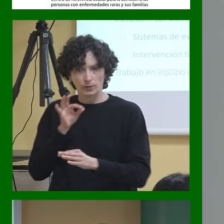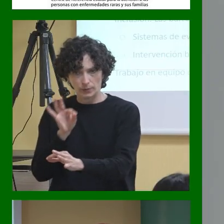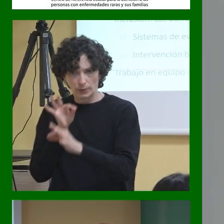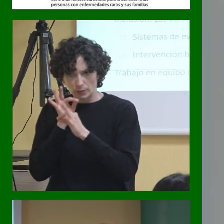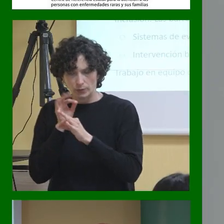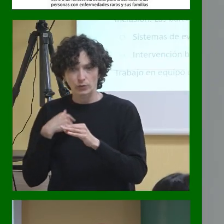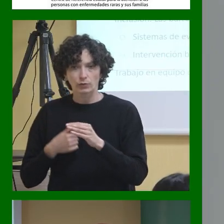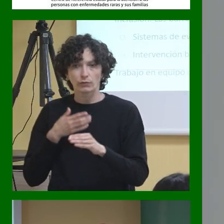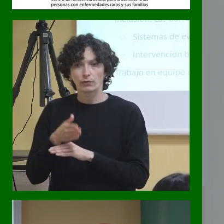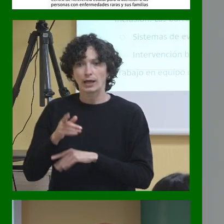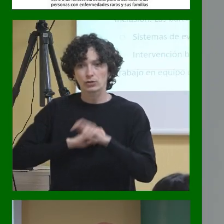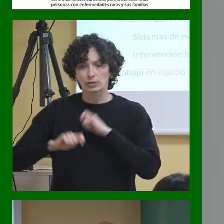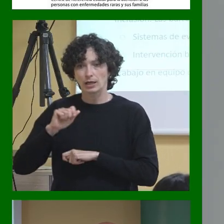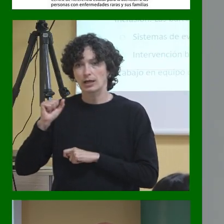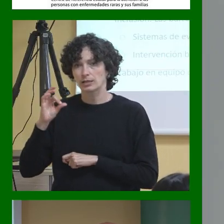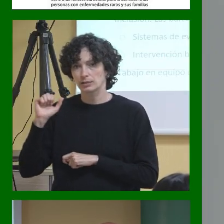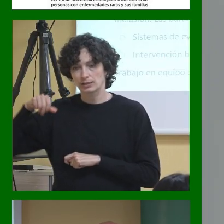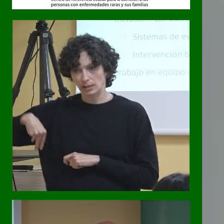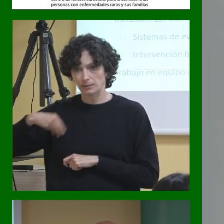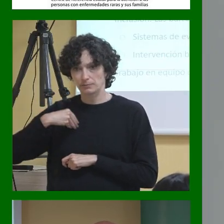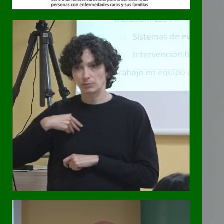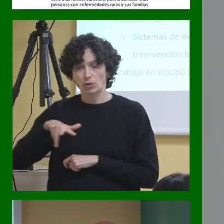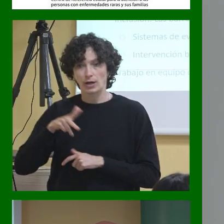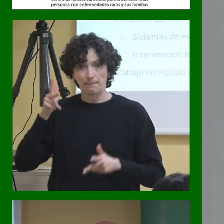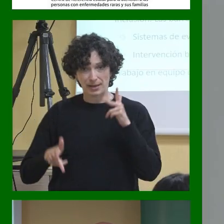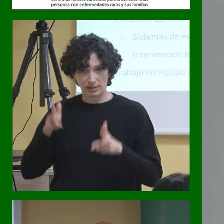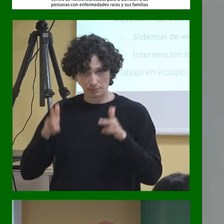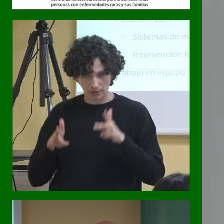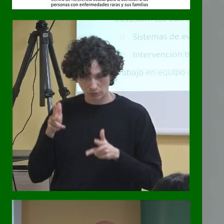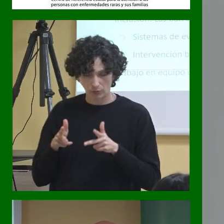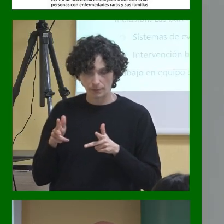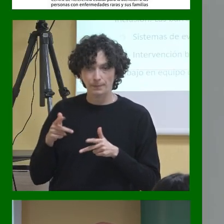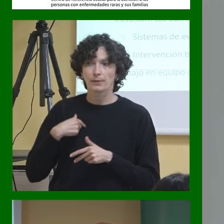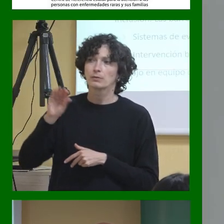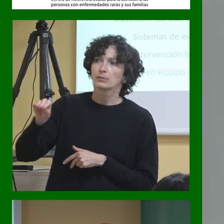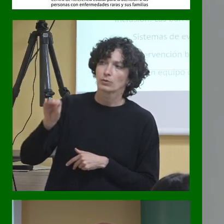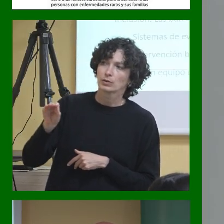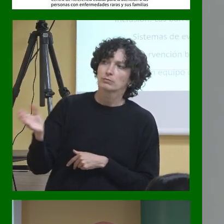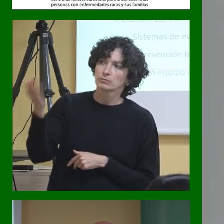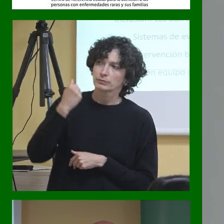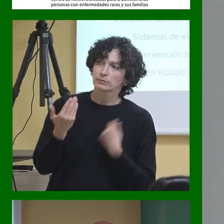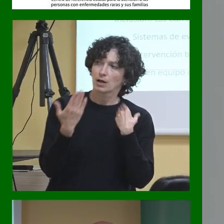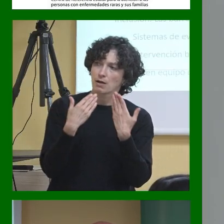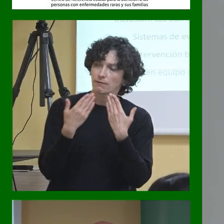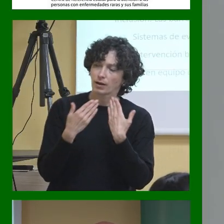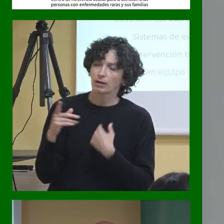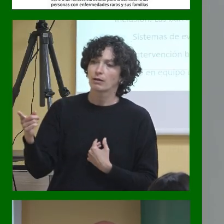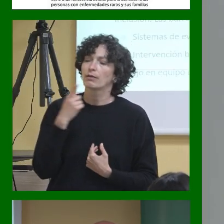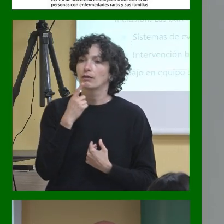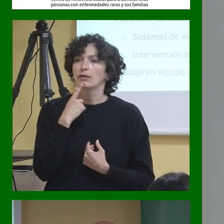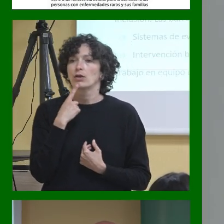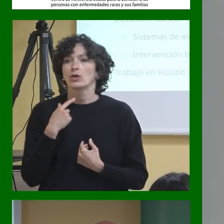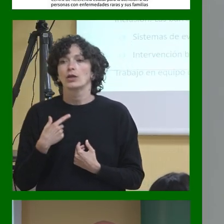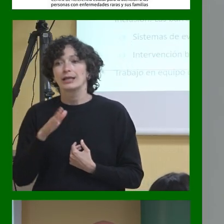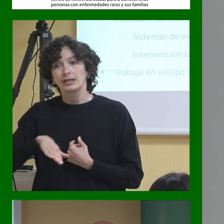asociación ASEM, que está en el País Vasco, el BN, y le pregunté, vinieron a hablar con nosotros y nos dijeron, bueno, quiero que trabajes con